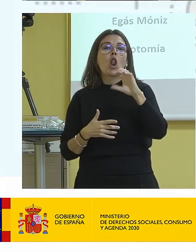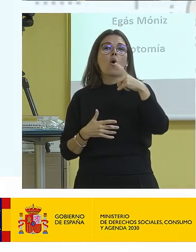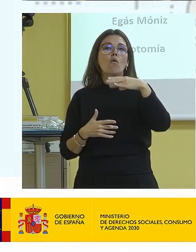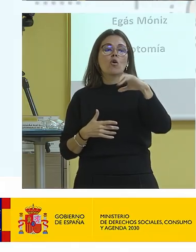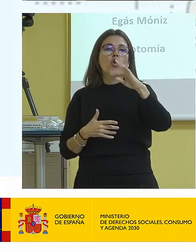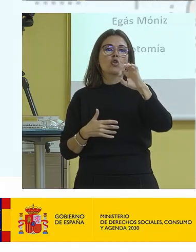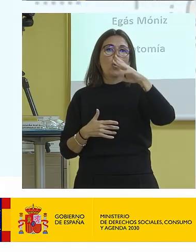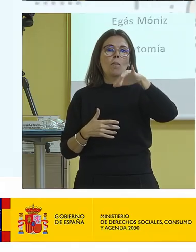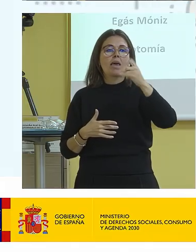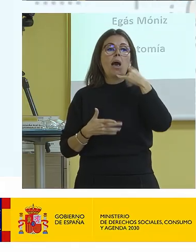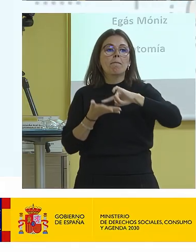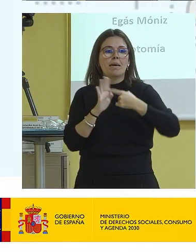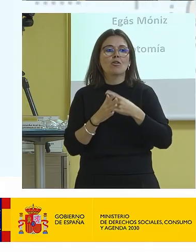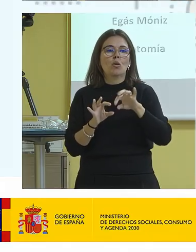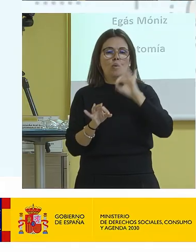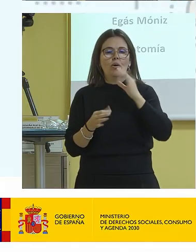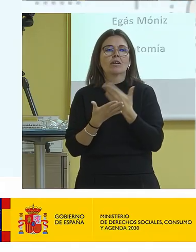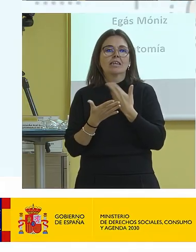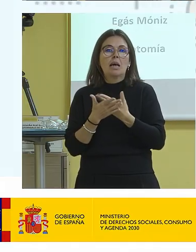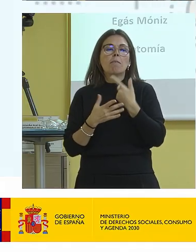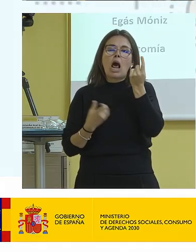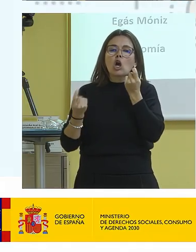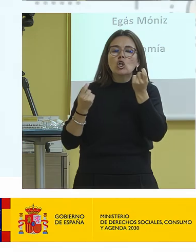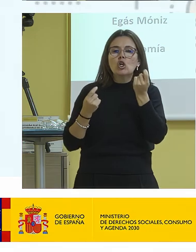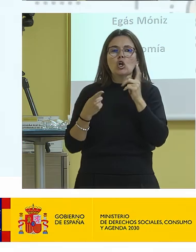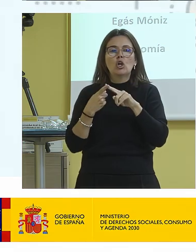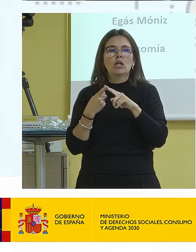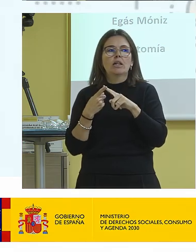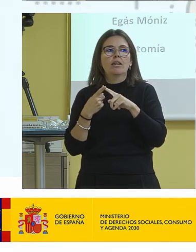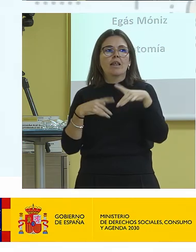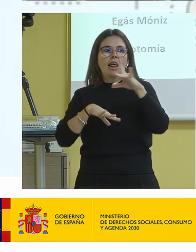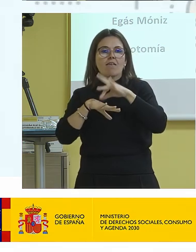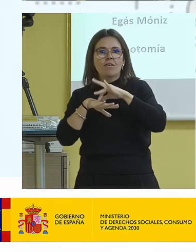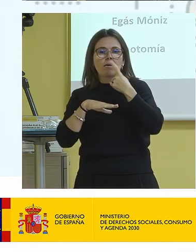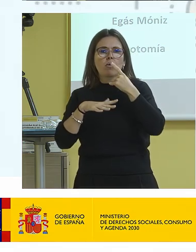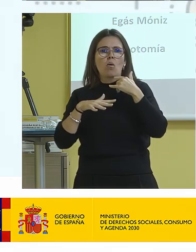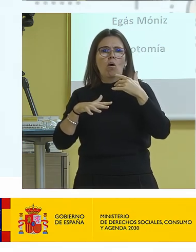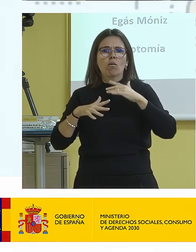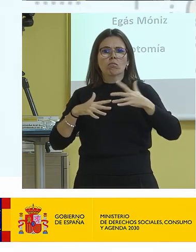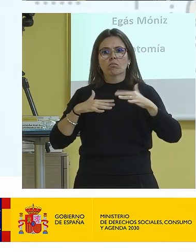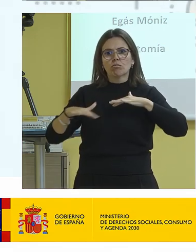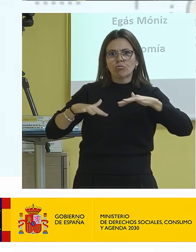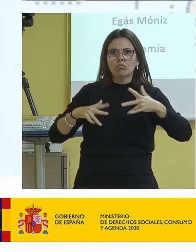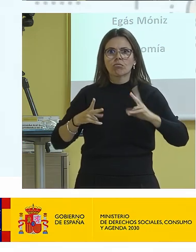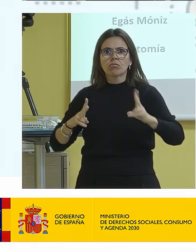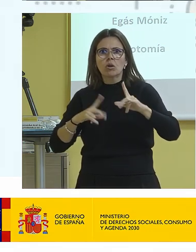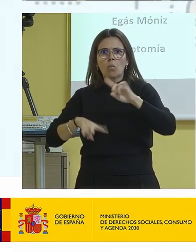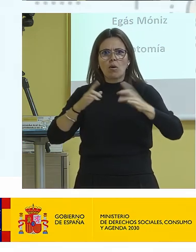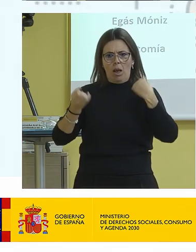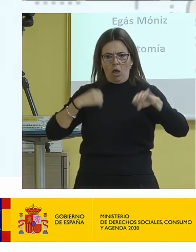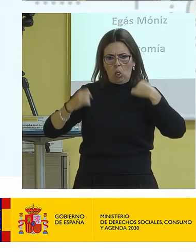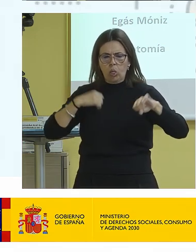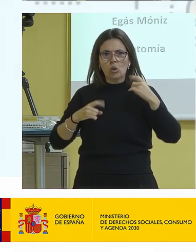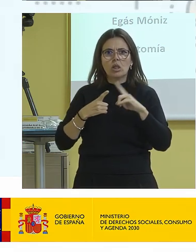método científico válido para el control de las enfermedades que tuvieran que ver con agitación, que tuvieran que ver con problemas